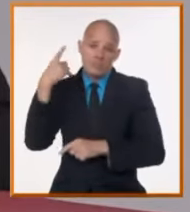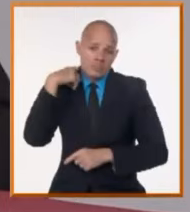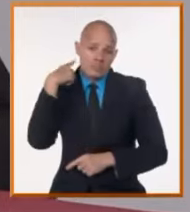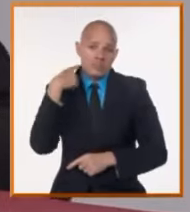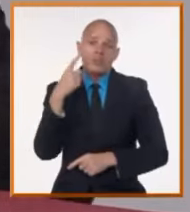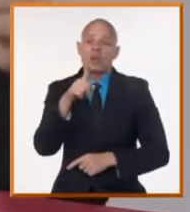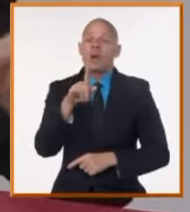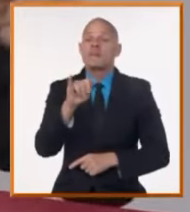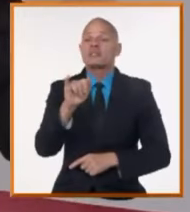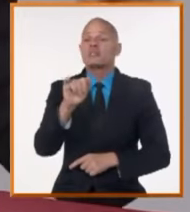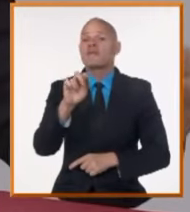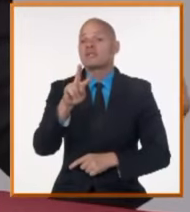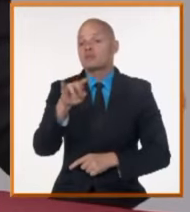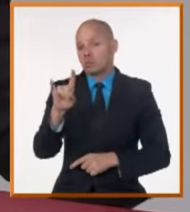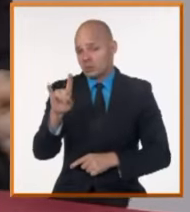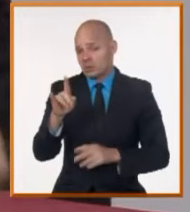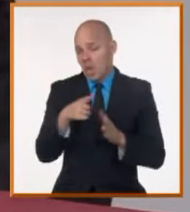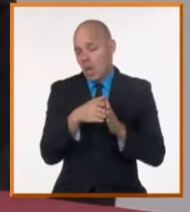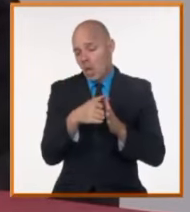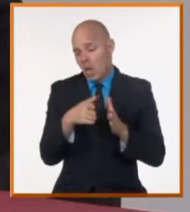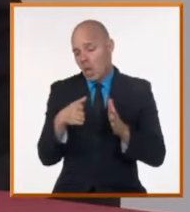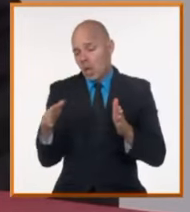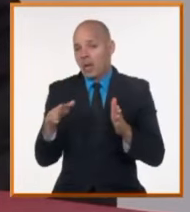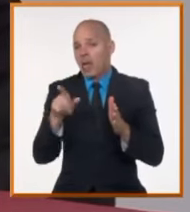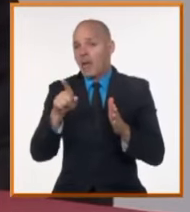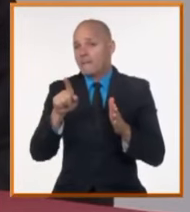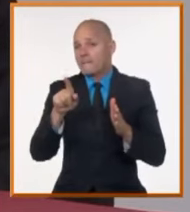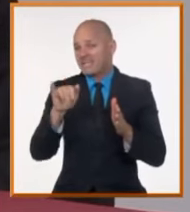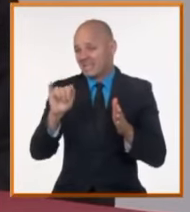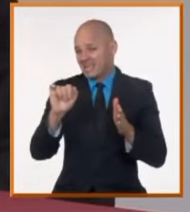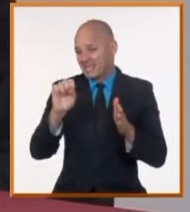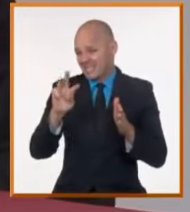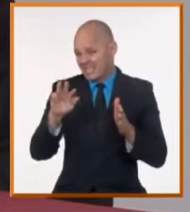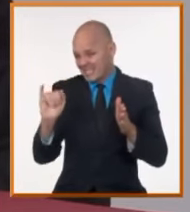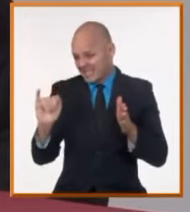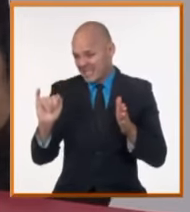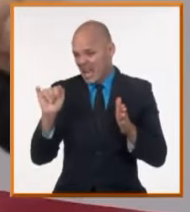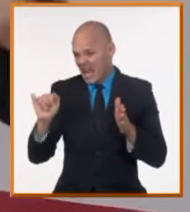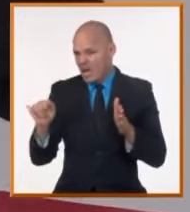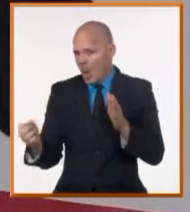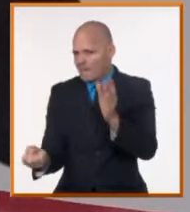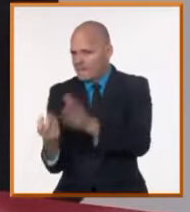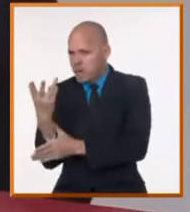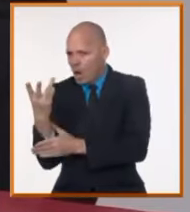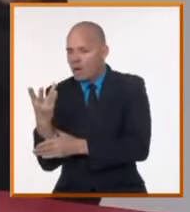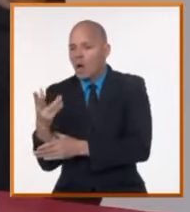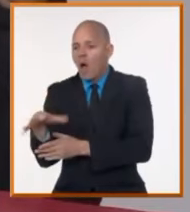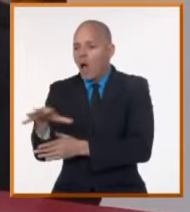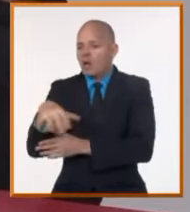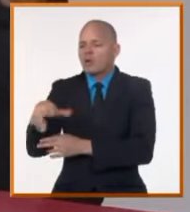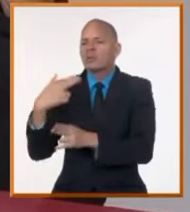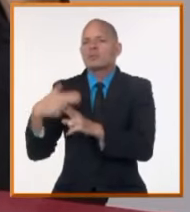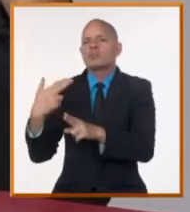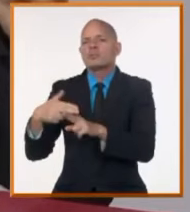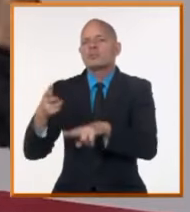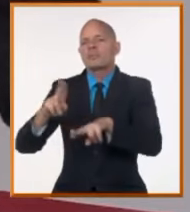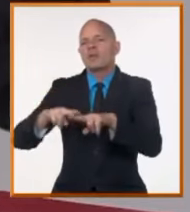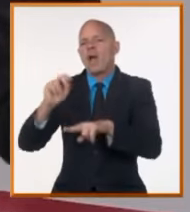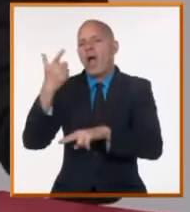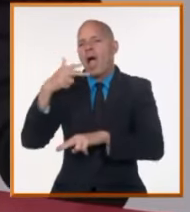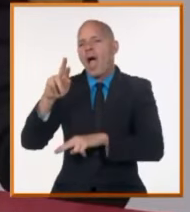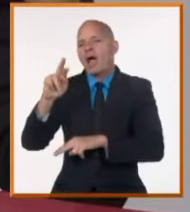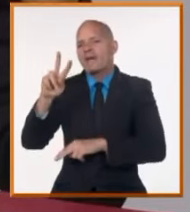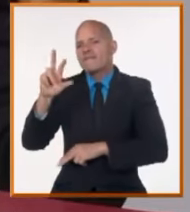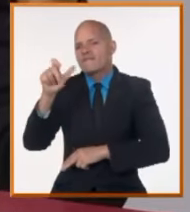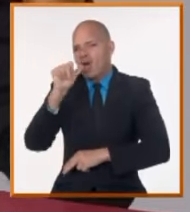1629 y 1632. Y ya en 1636, o sea, 4 años después, fundan Harvard. Con la misma bibliografía